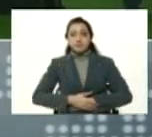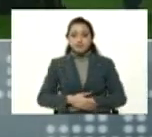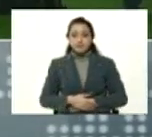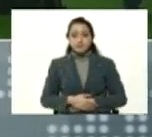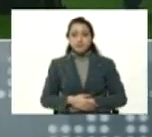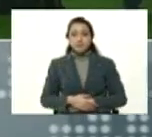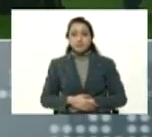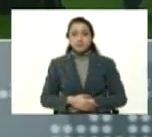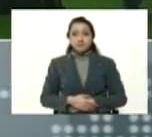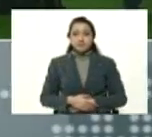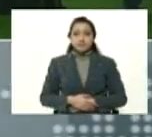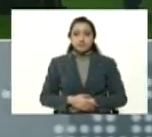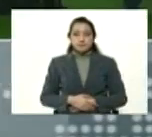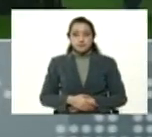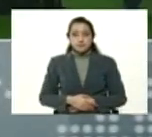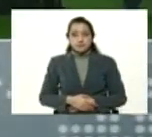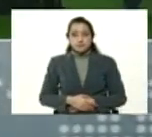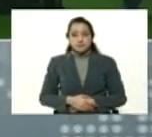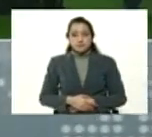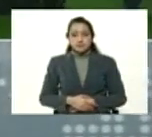adelante.